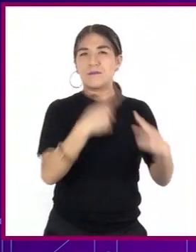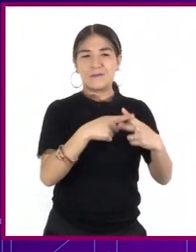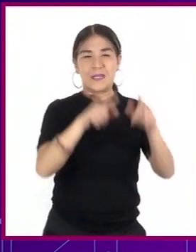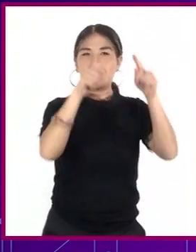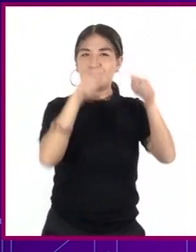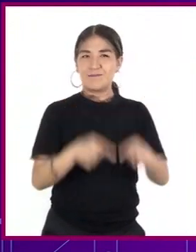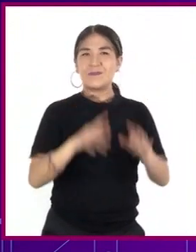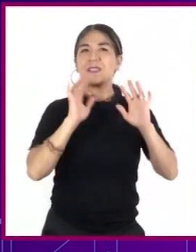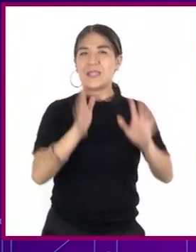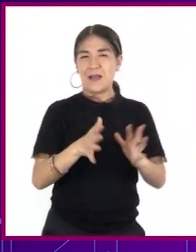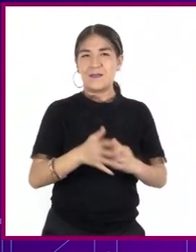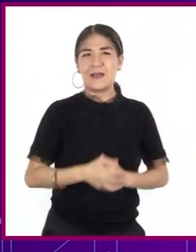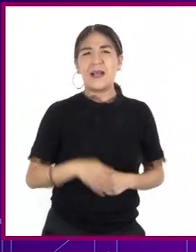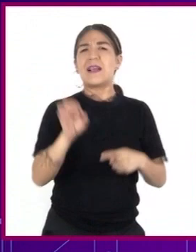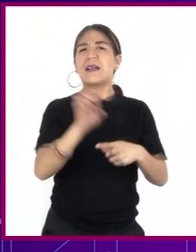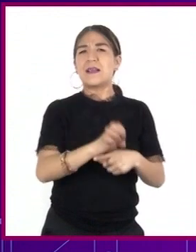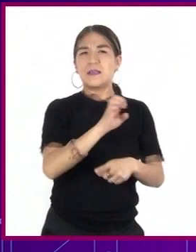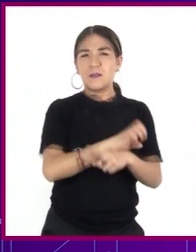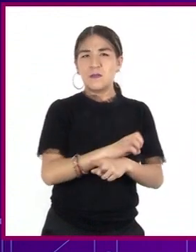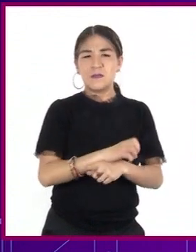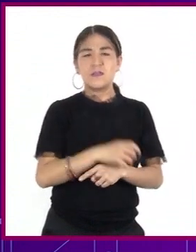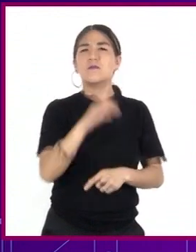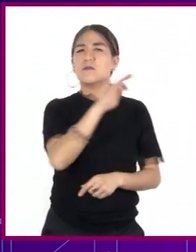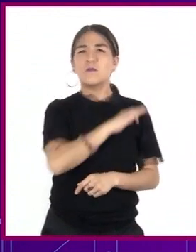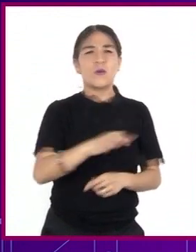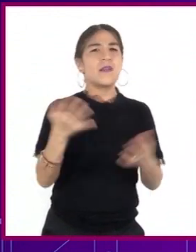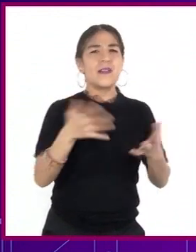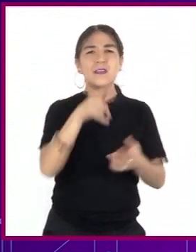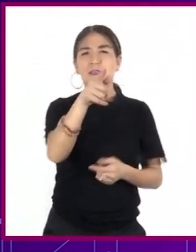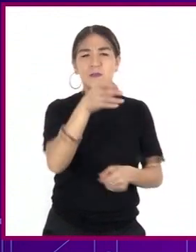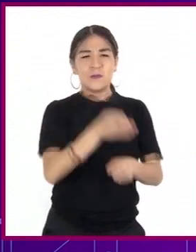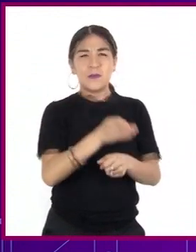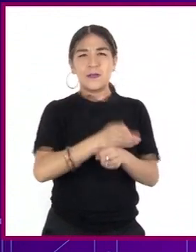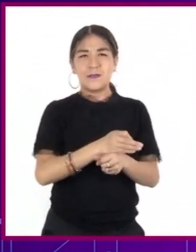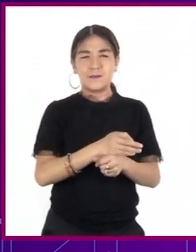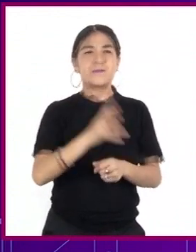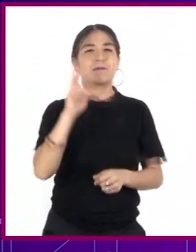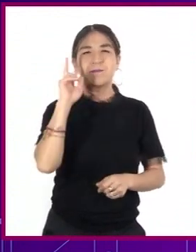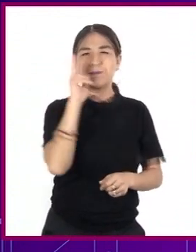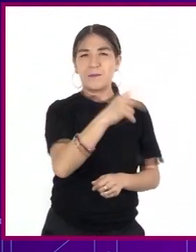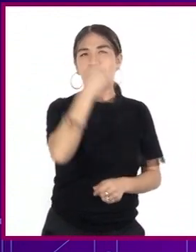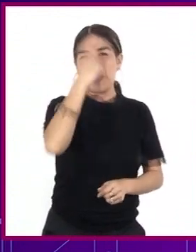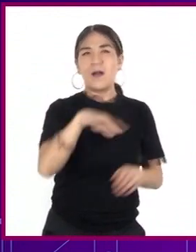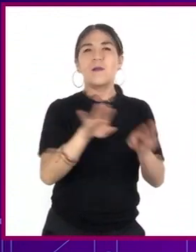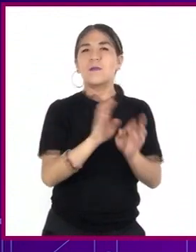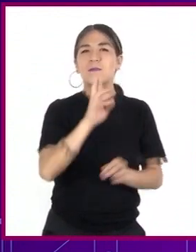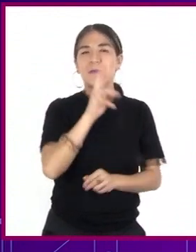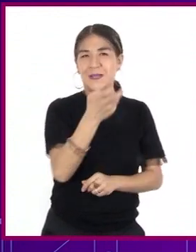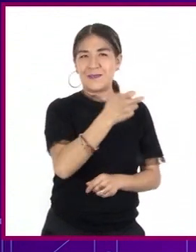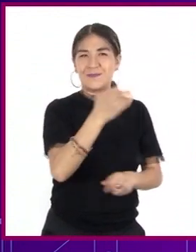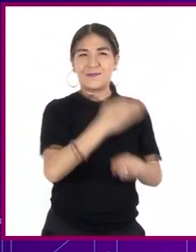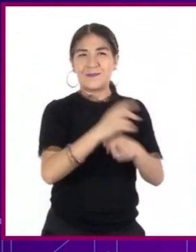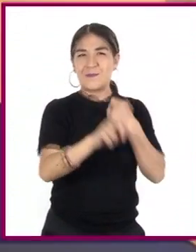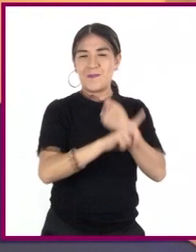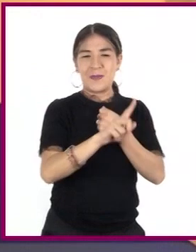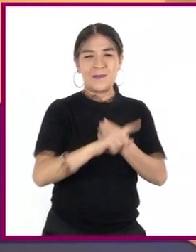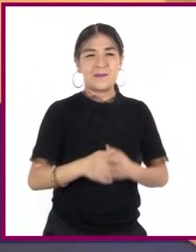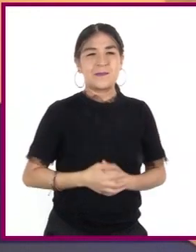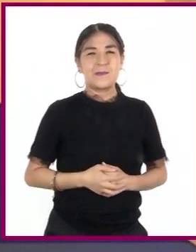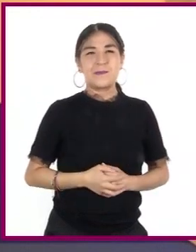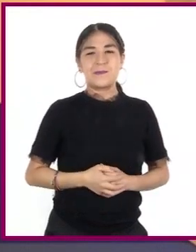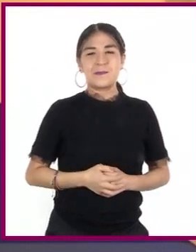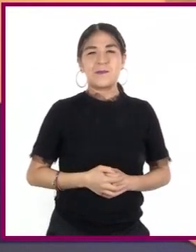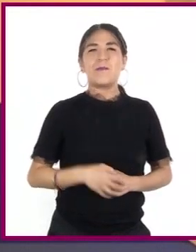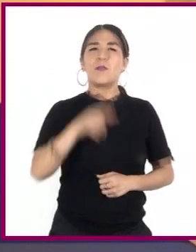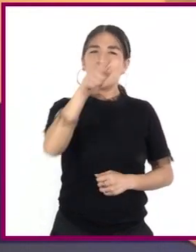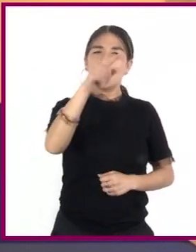en pulgadas. Entonces, ¿qué podemos hacer a continuación para dar la solución al problema?